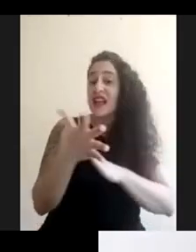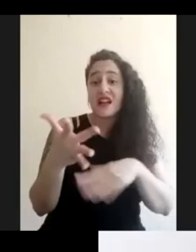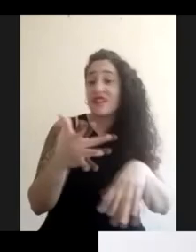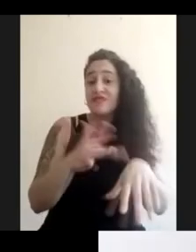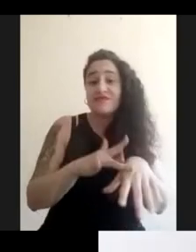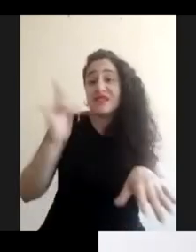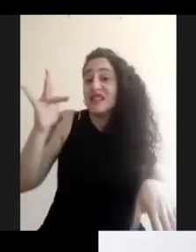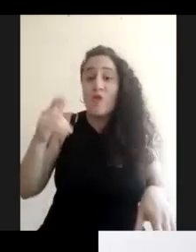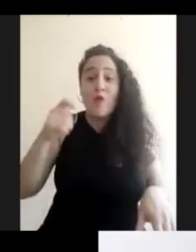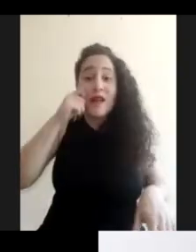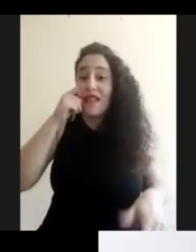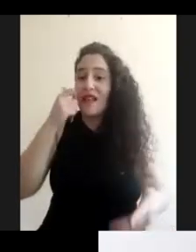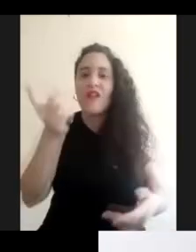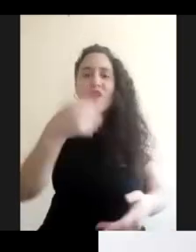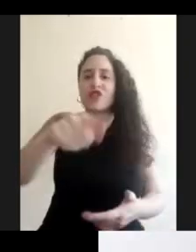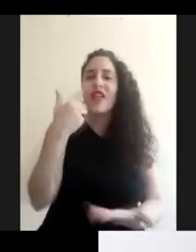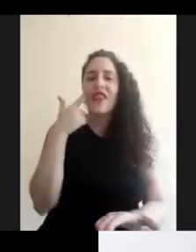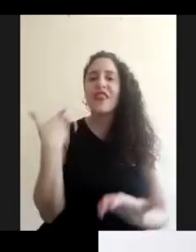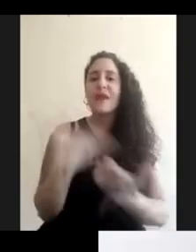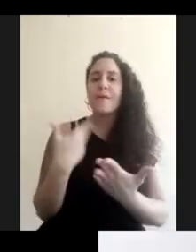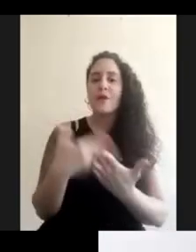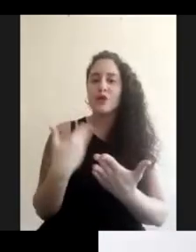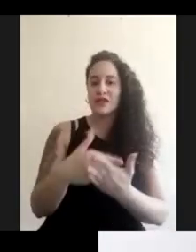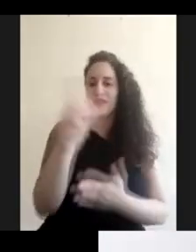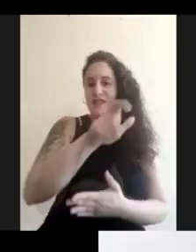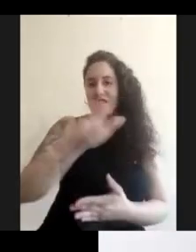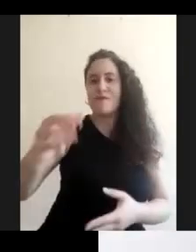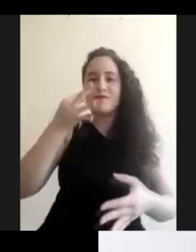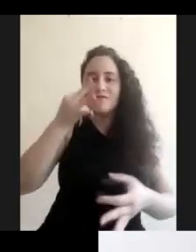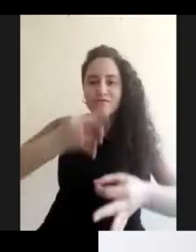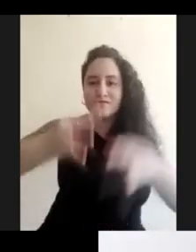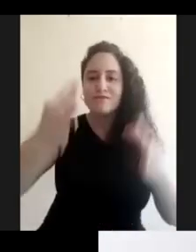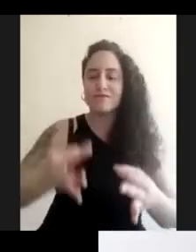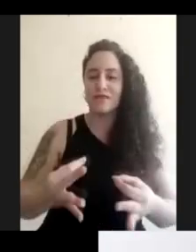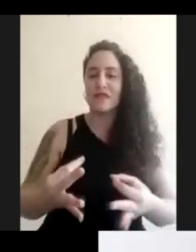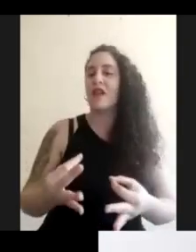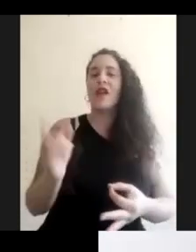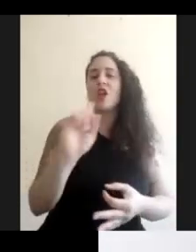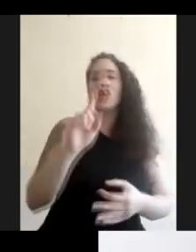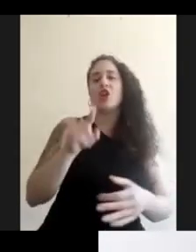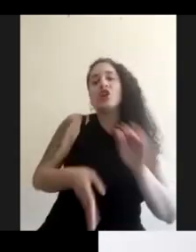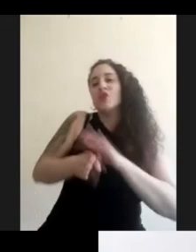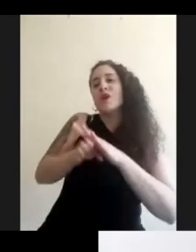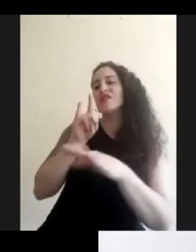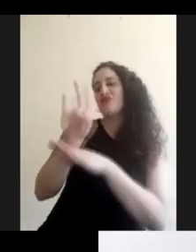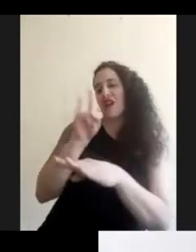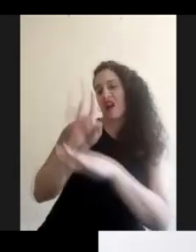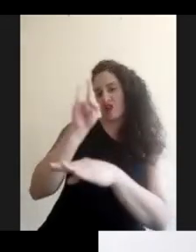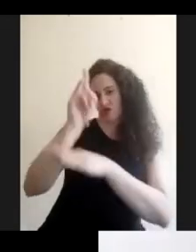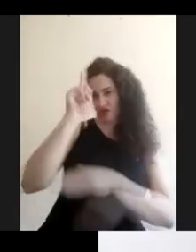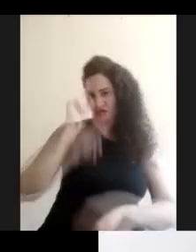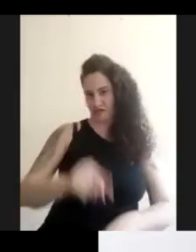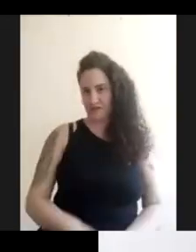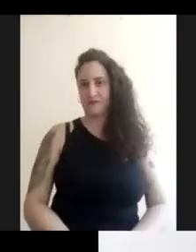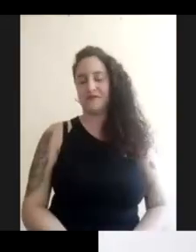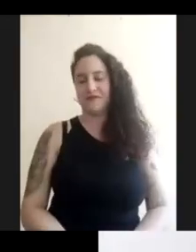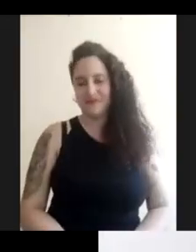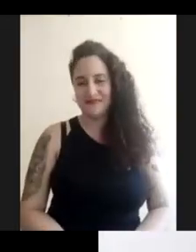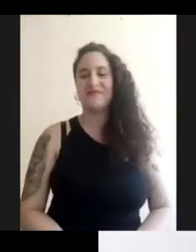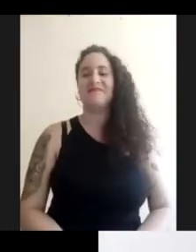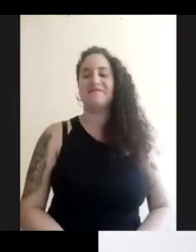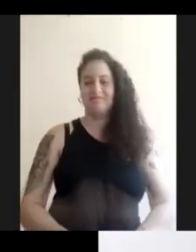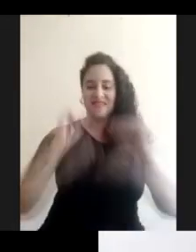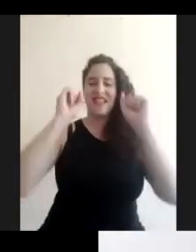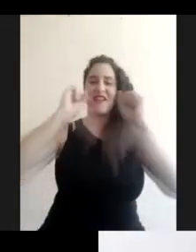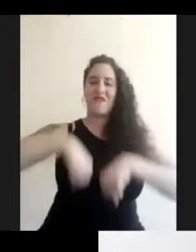ser humanos, demostrar que sois personas y no fantasmas y gente engañosa. De acuerdo. Bueno, pues ahora